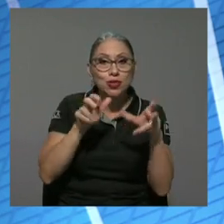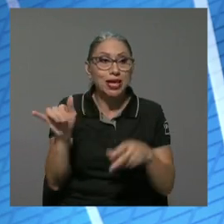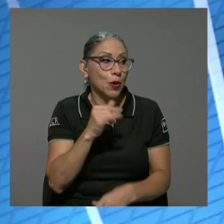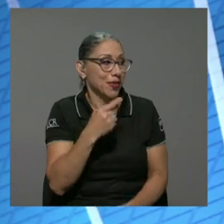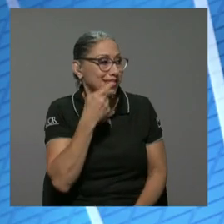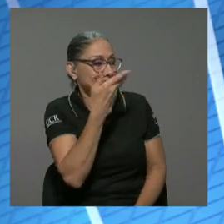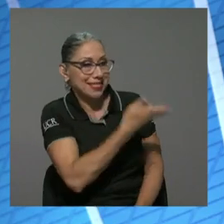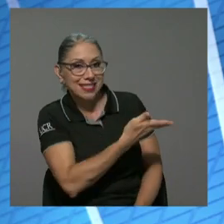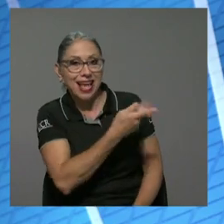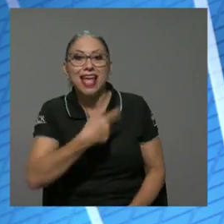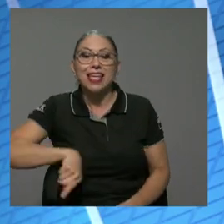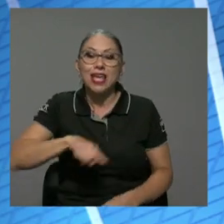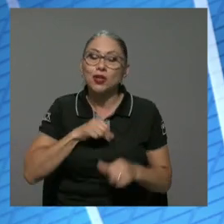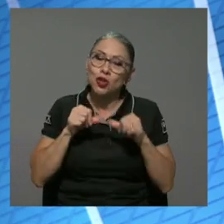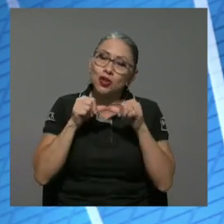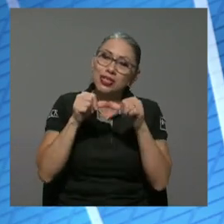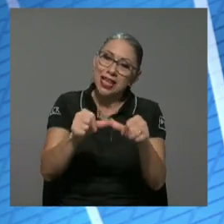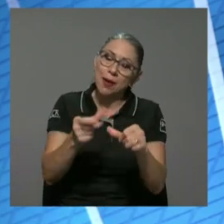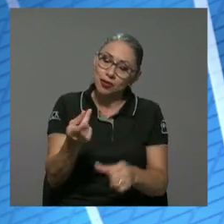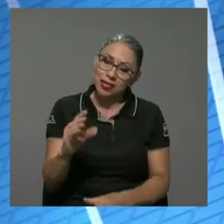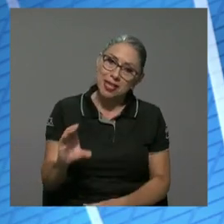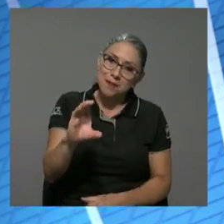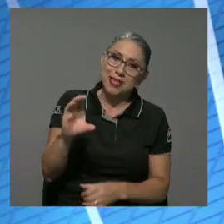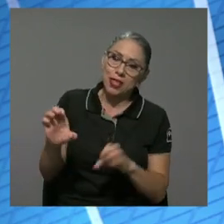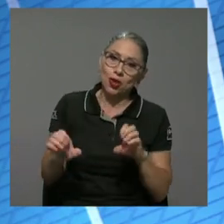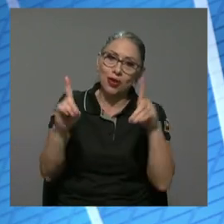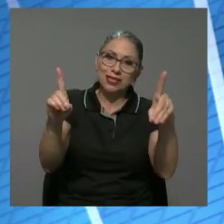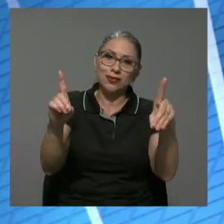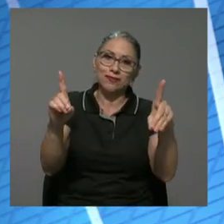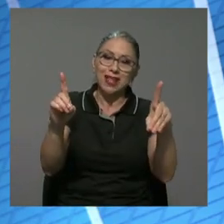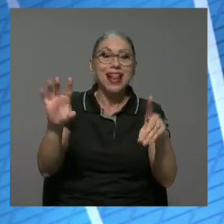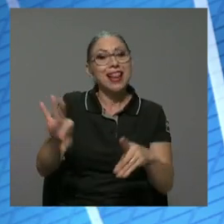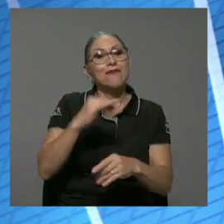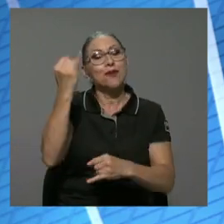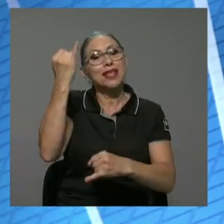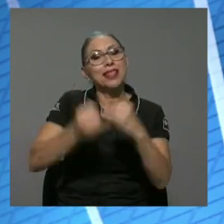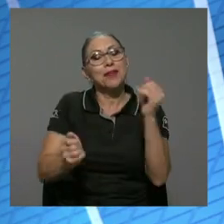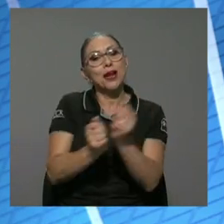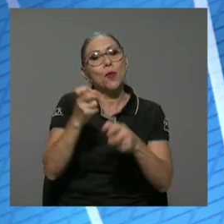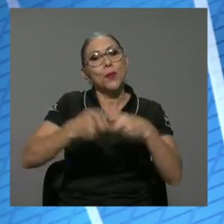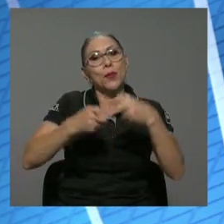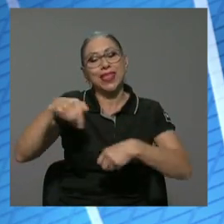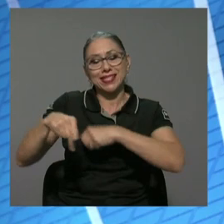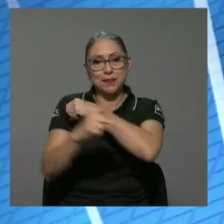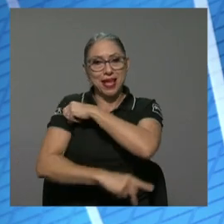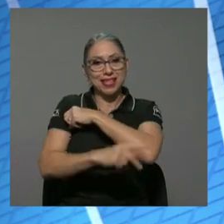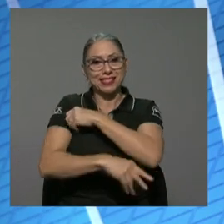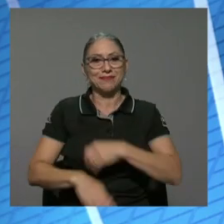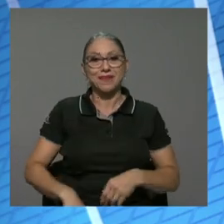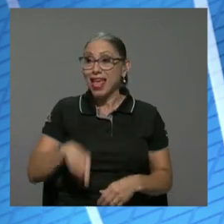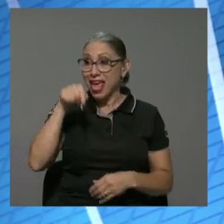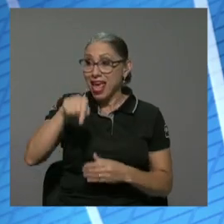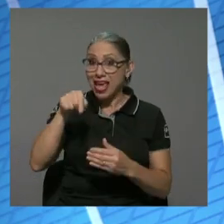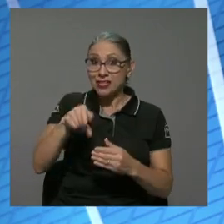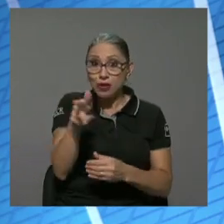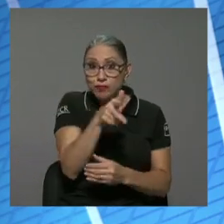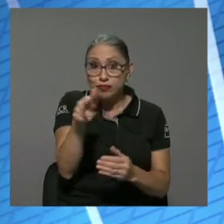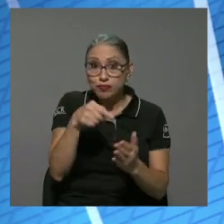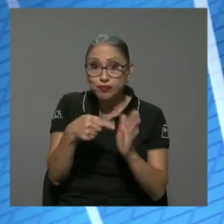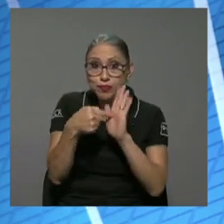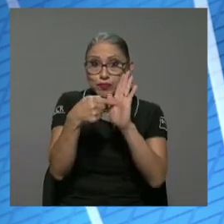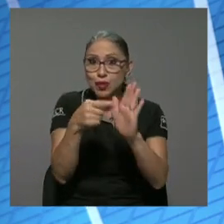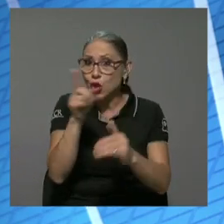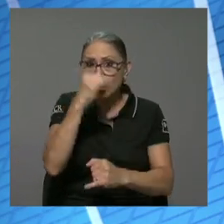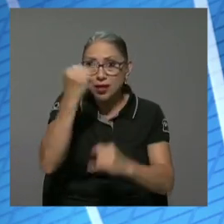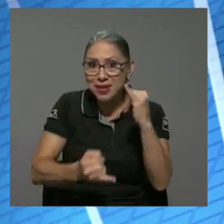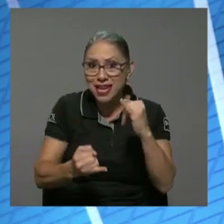que sigamos invirtiendo en educación, que es la manera de terminar con buena parte de la crisis de este país. Esta cobertura no termina, no obstante, ya